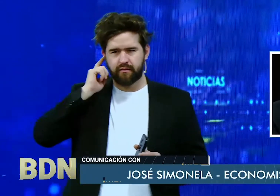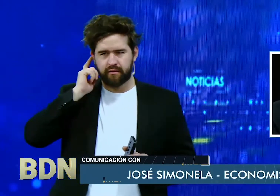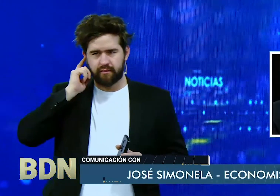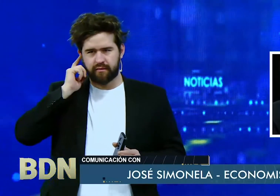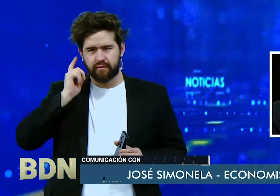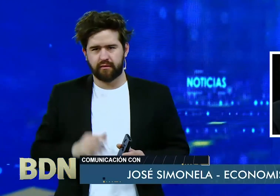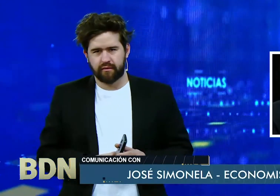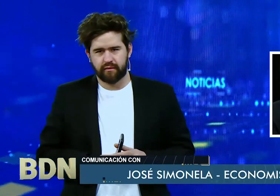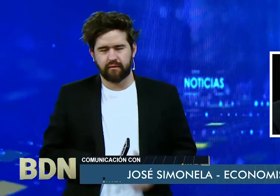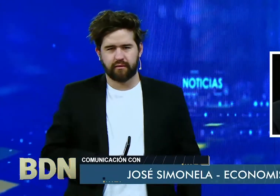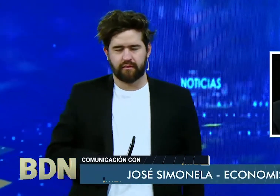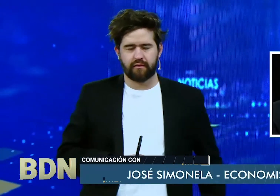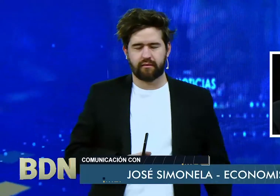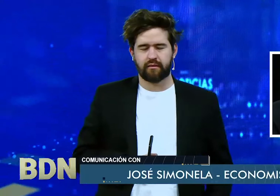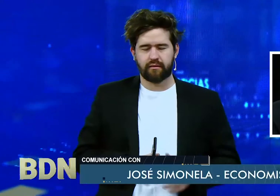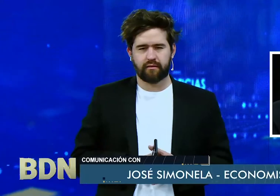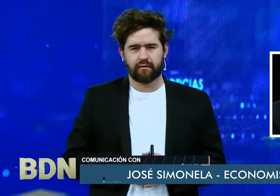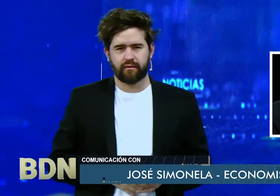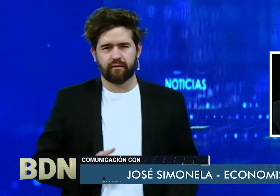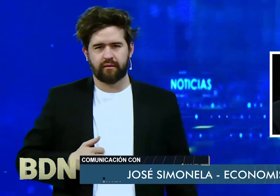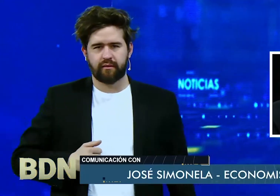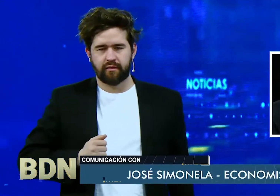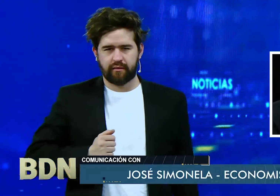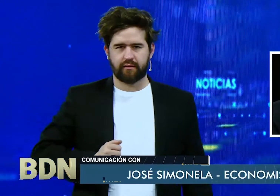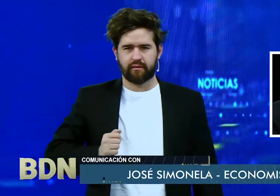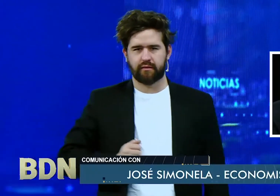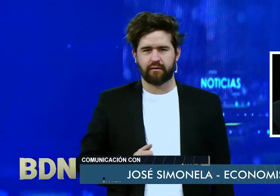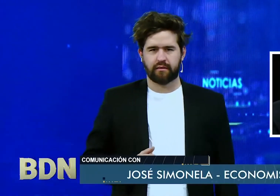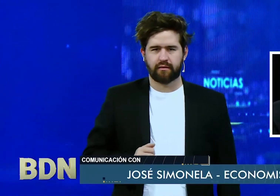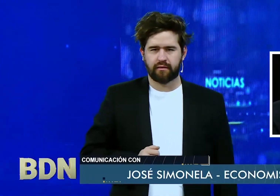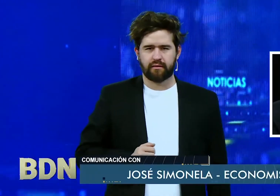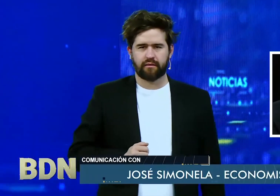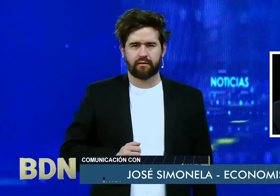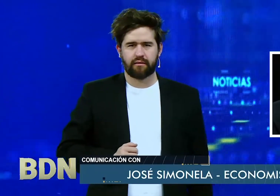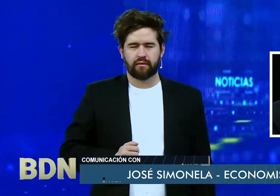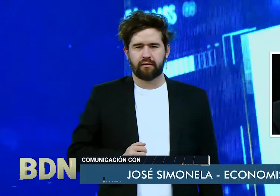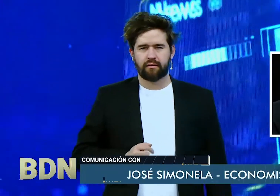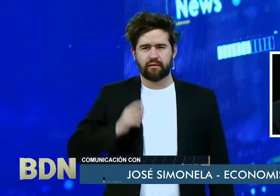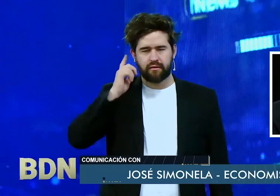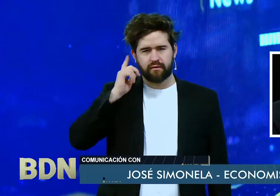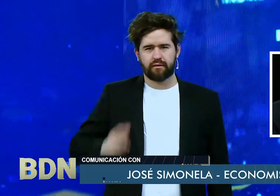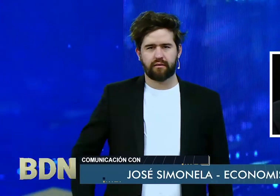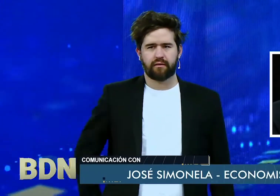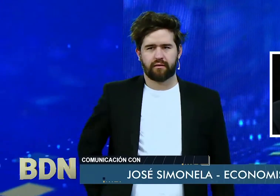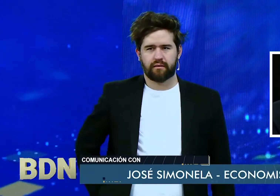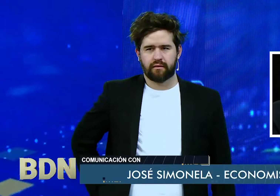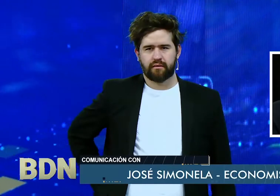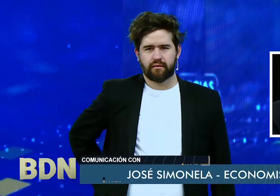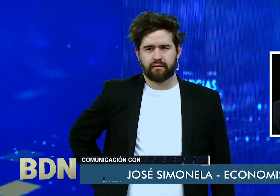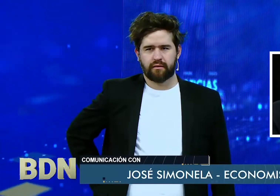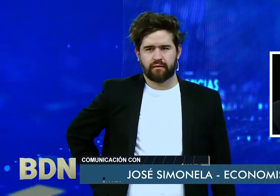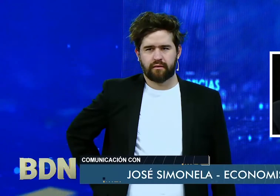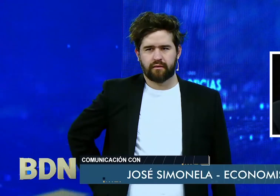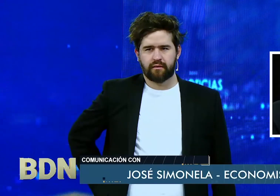receta, creando nuevos impuestos, digamos. La verdad es que los gobiernos solucionan su problema siempre de una manera, cargando sobre el